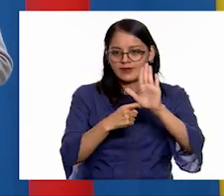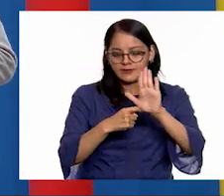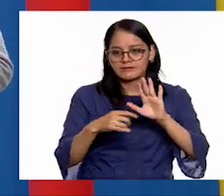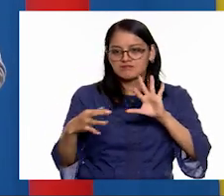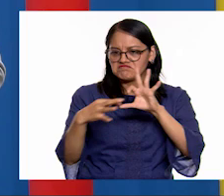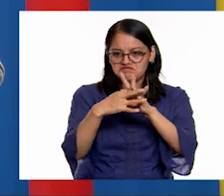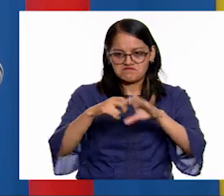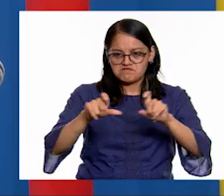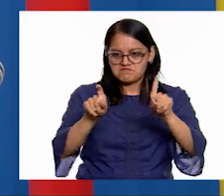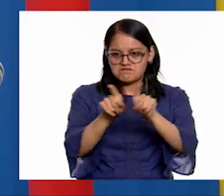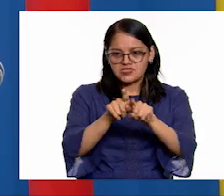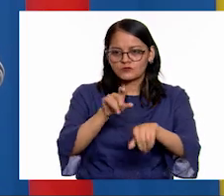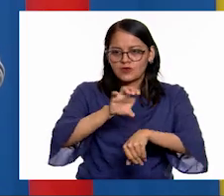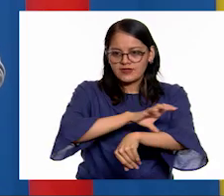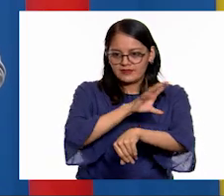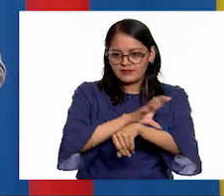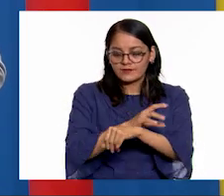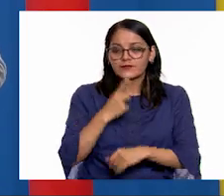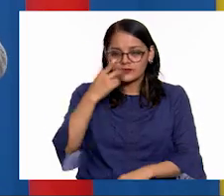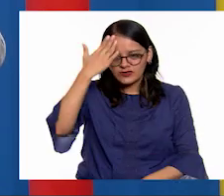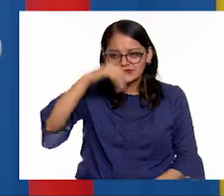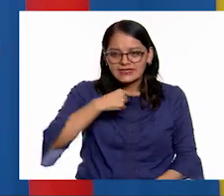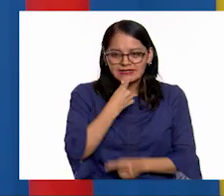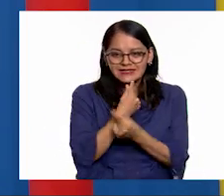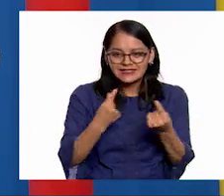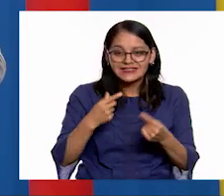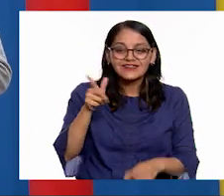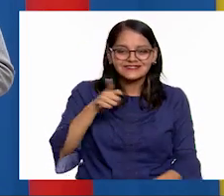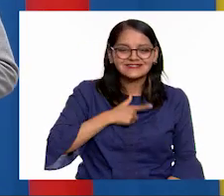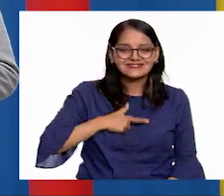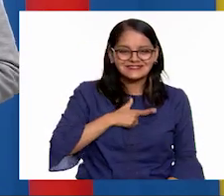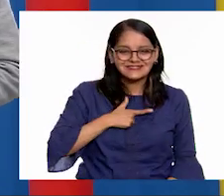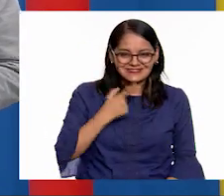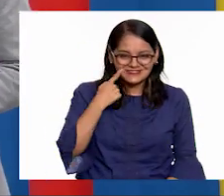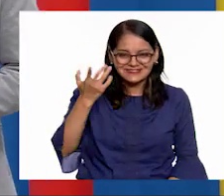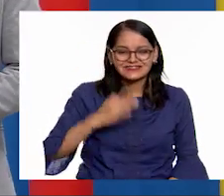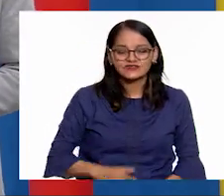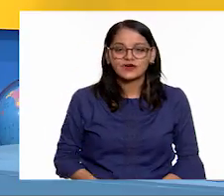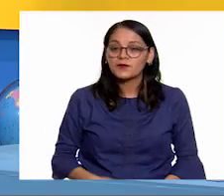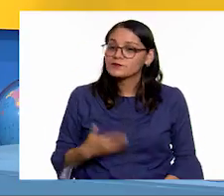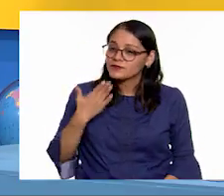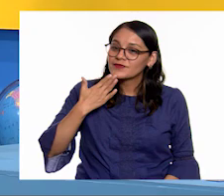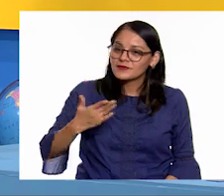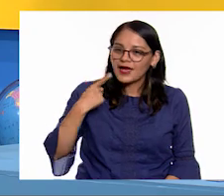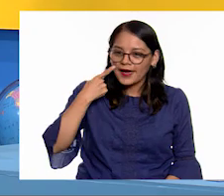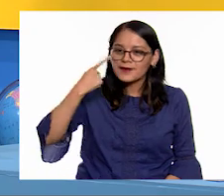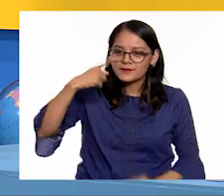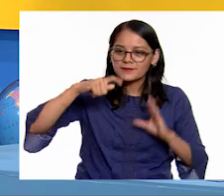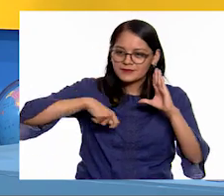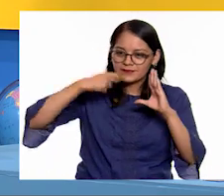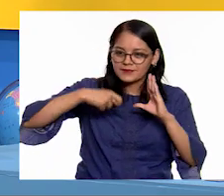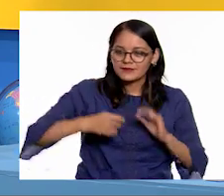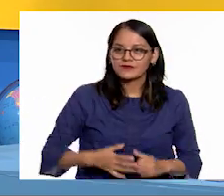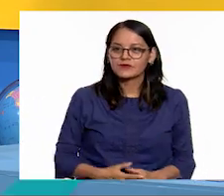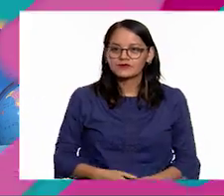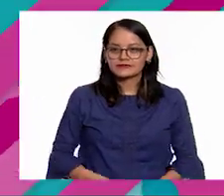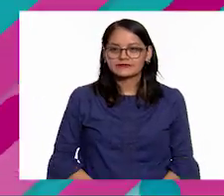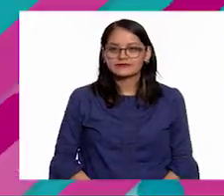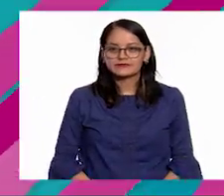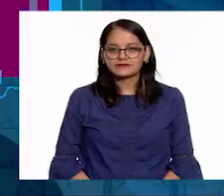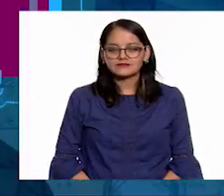tema y que sé que a las niñas y los niños ahí en casita les va a gustar. Muy bien, Juan Carlos. Vamos a ver el video que encontraste. Muy